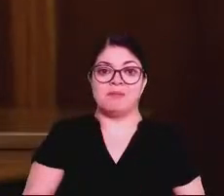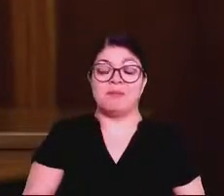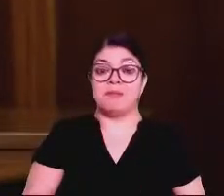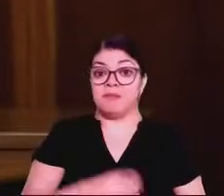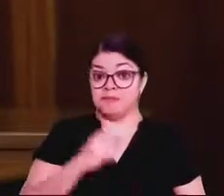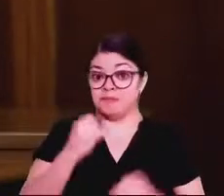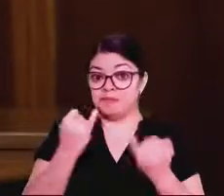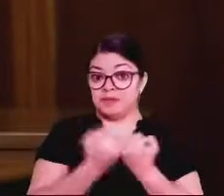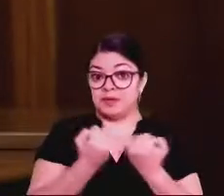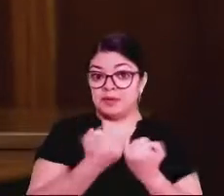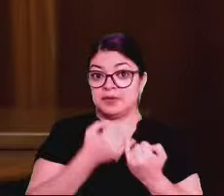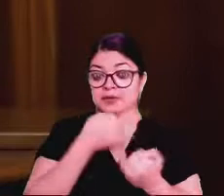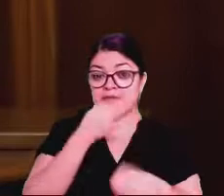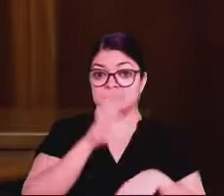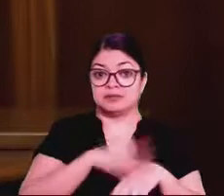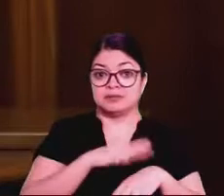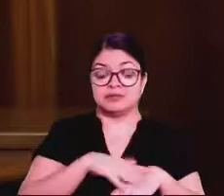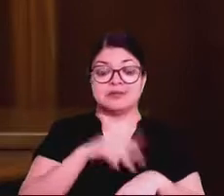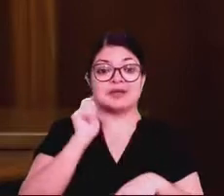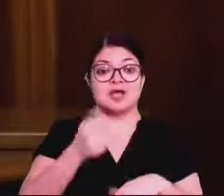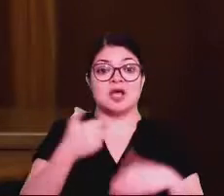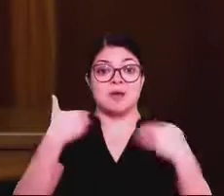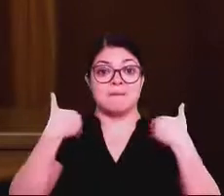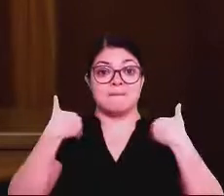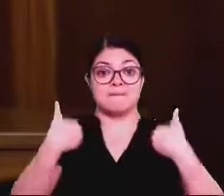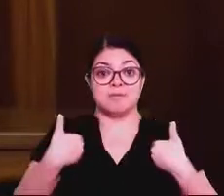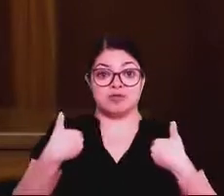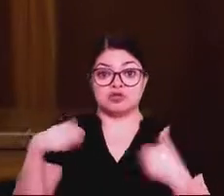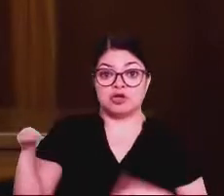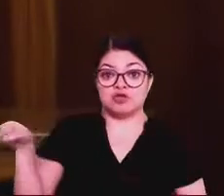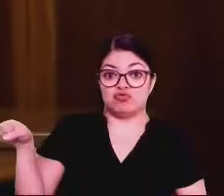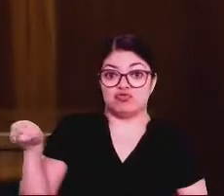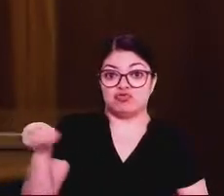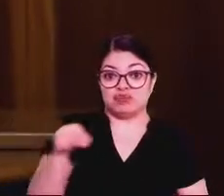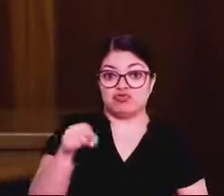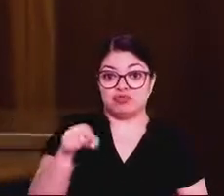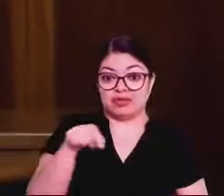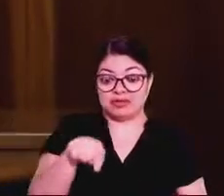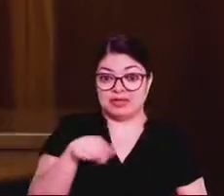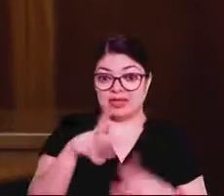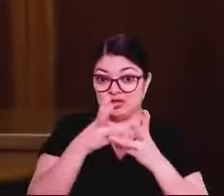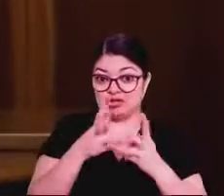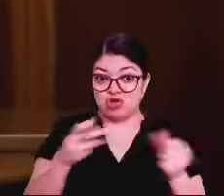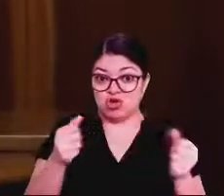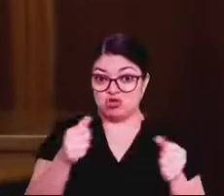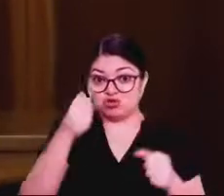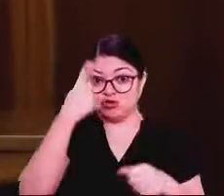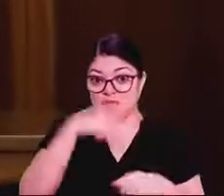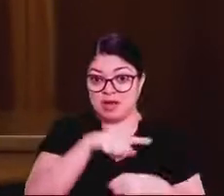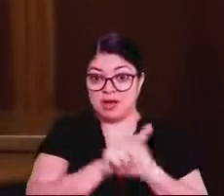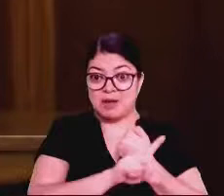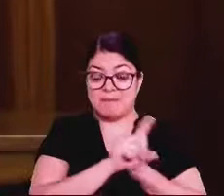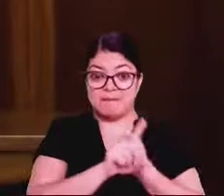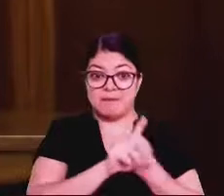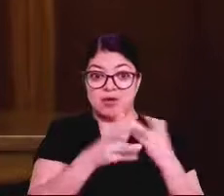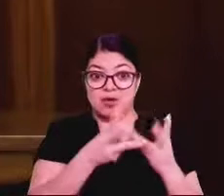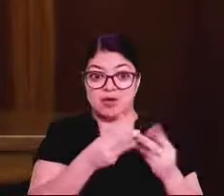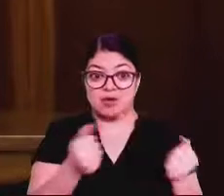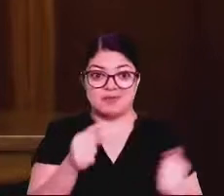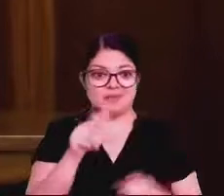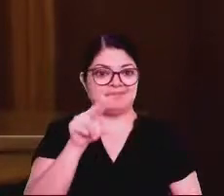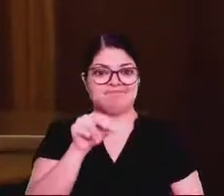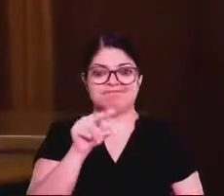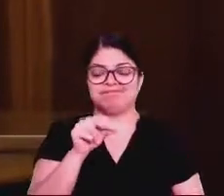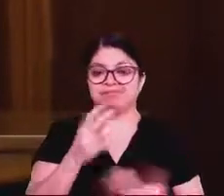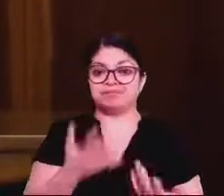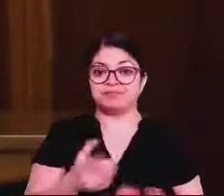advirtiendo por supuesto que las mochilas de ruedas tampoco son la solución al problema, ya